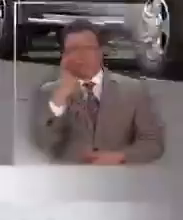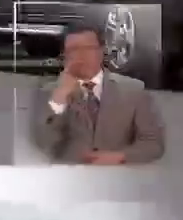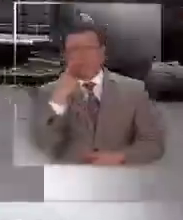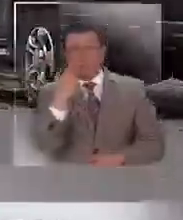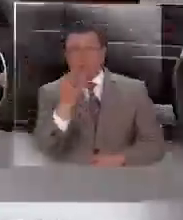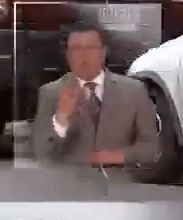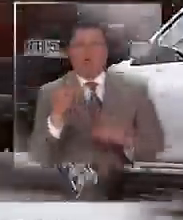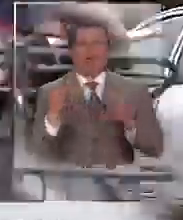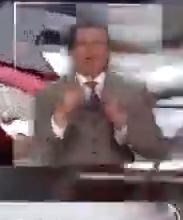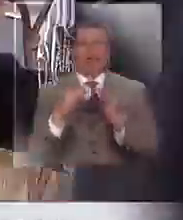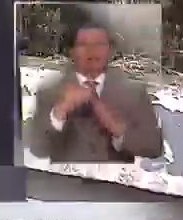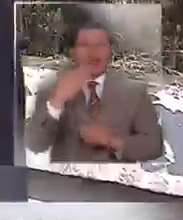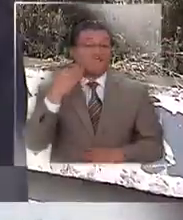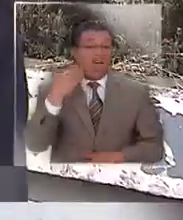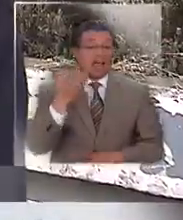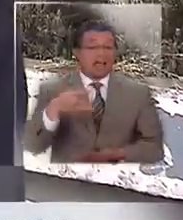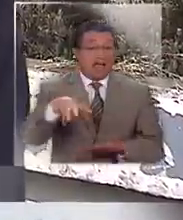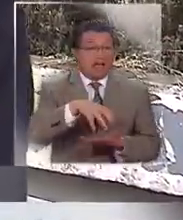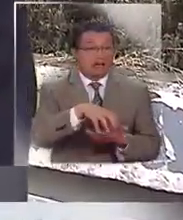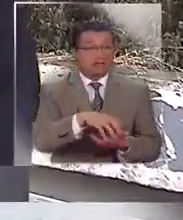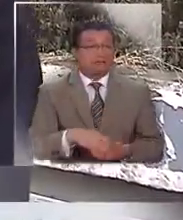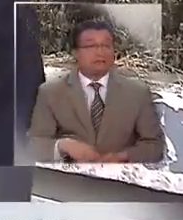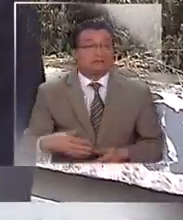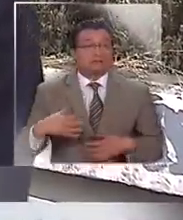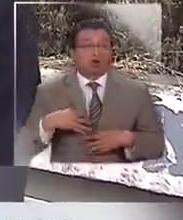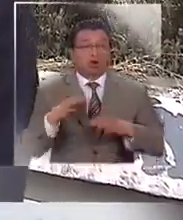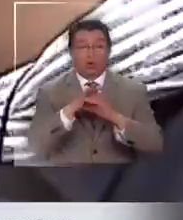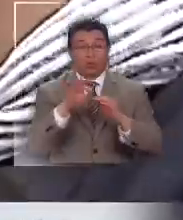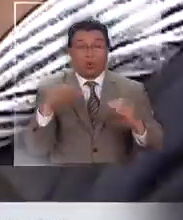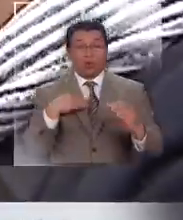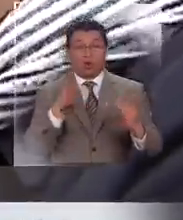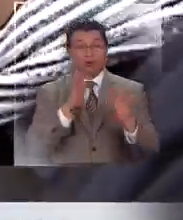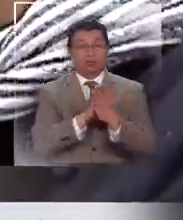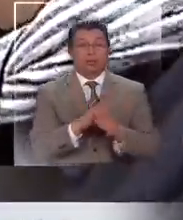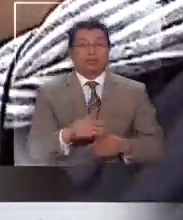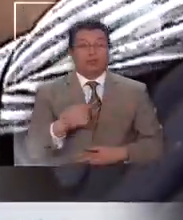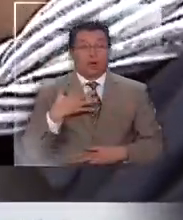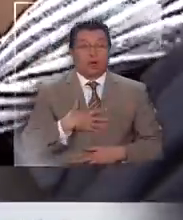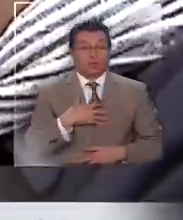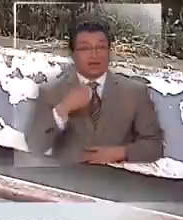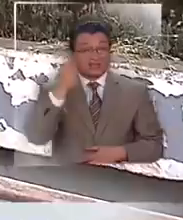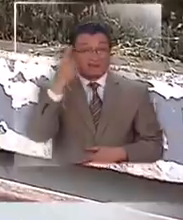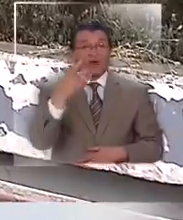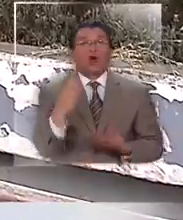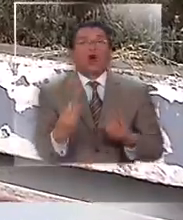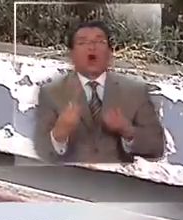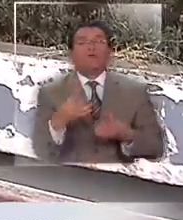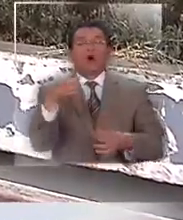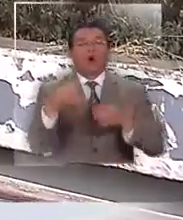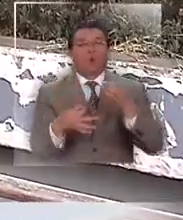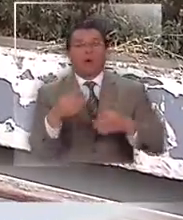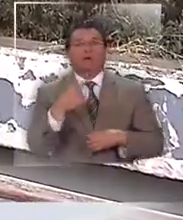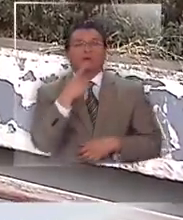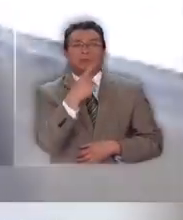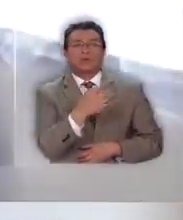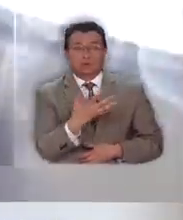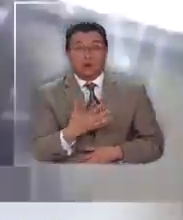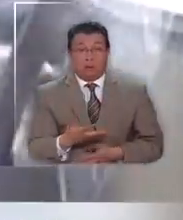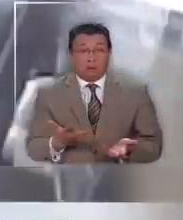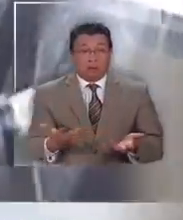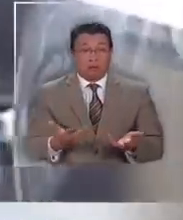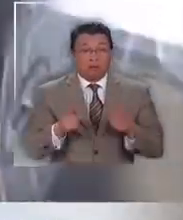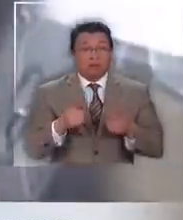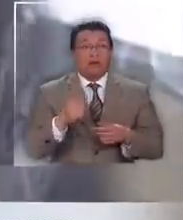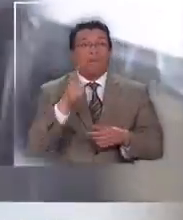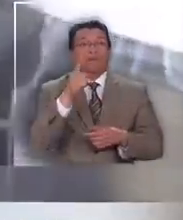en Casablanca. Es que no me tocaba enfrentarlo ni estar con él. ¿Te gustaría saber cómo es el juez? ¿Por qué le llaman así? Agresivo. Se dio